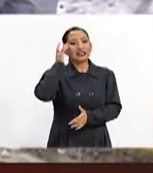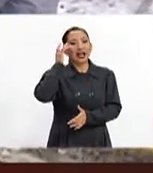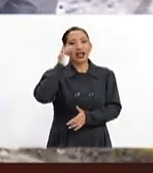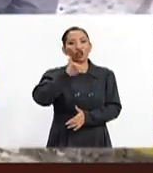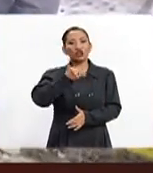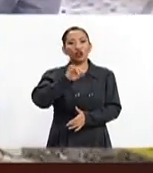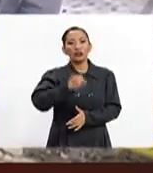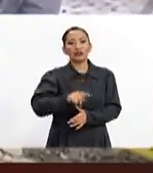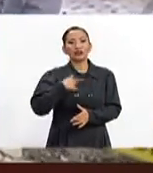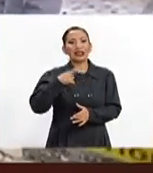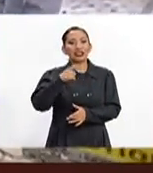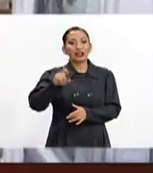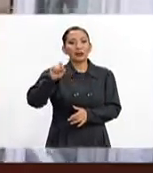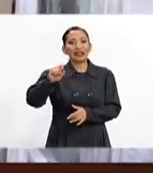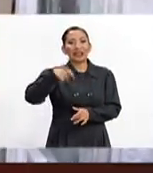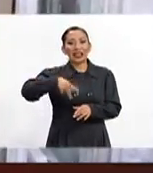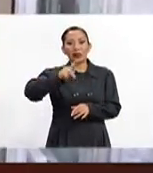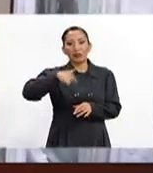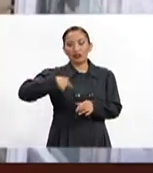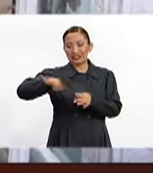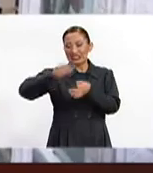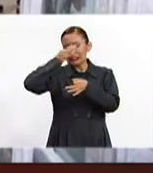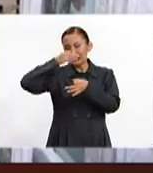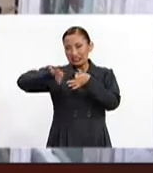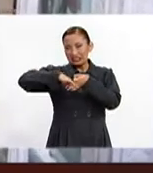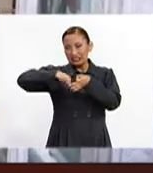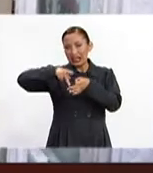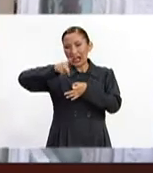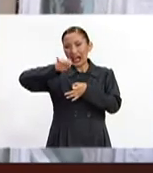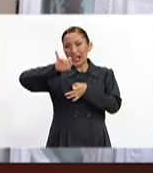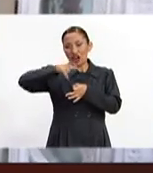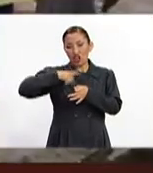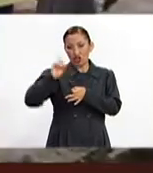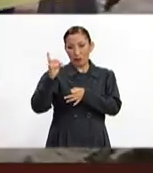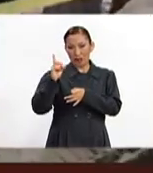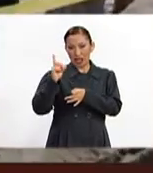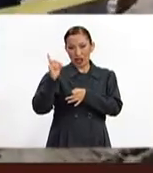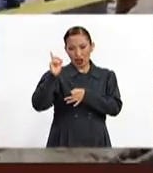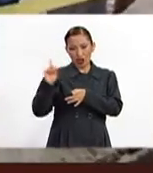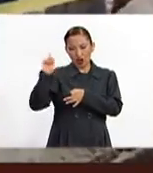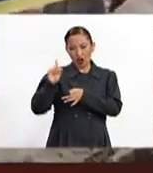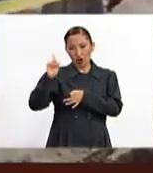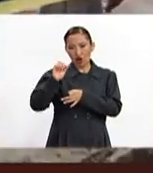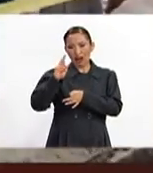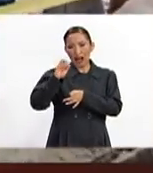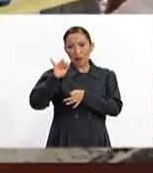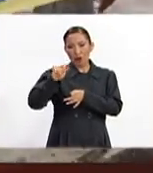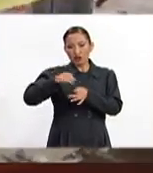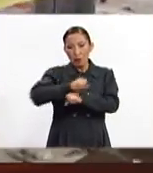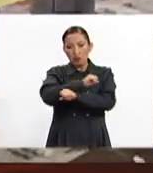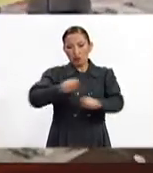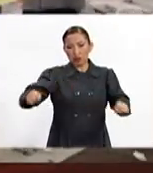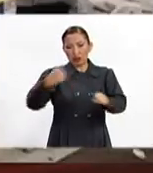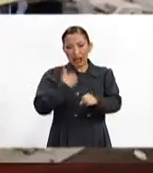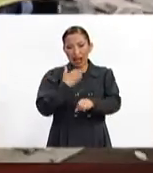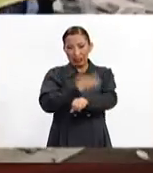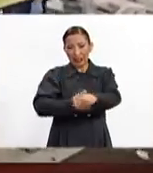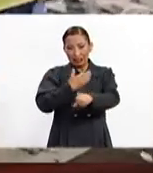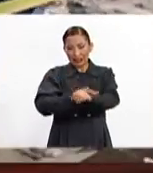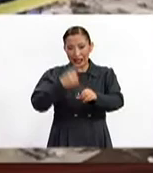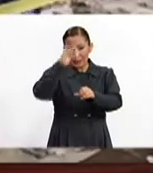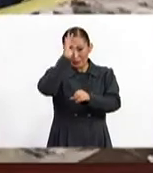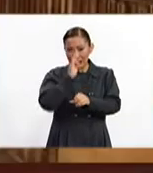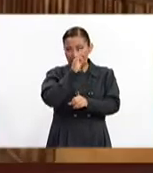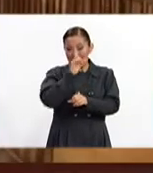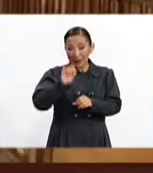ciudad de Tanta, a 120 kilómetros del Cairo, durante la celebración del Domingo de Ramos, cuando una bomba estalló cerca del altar durante la misa.